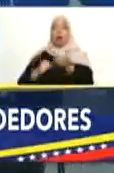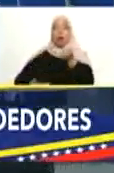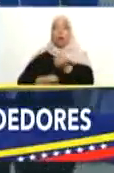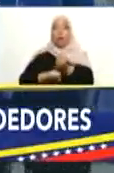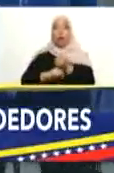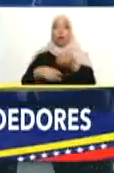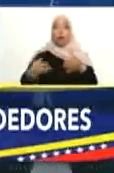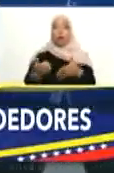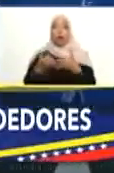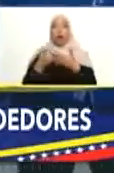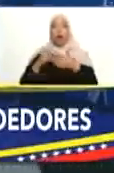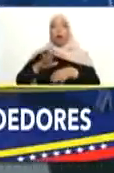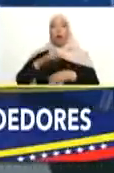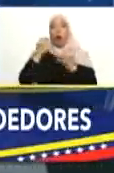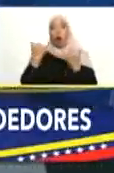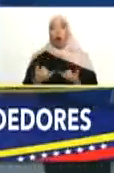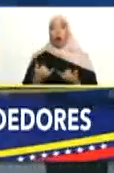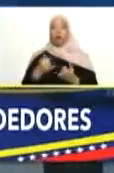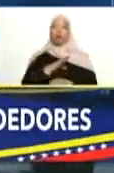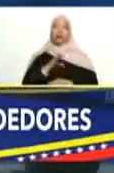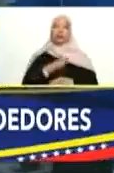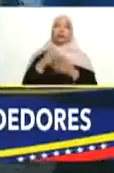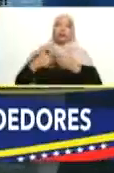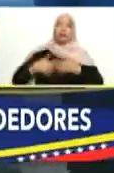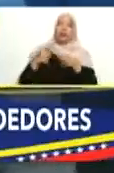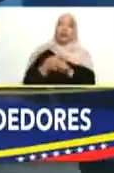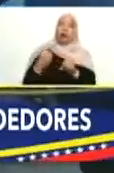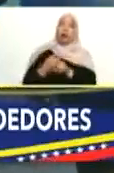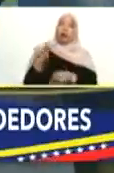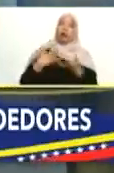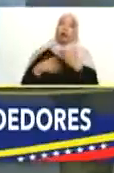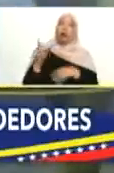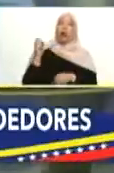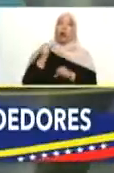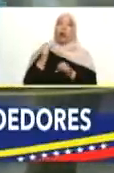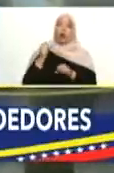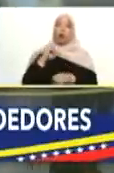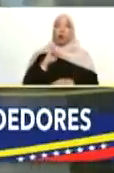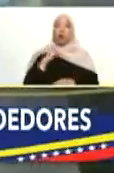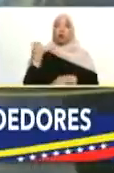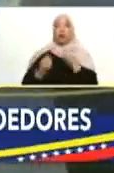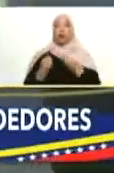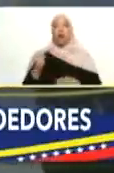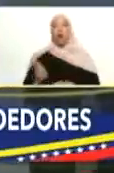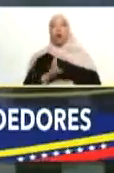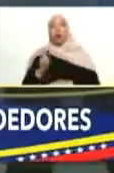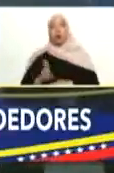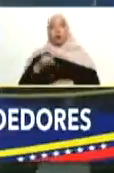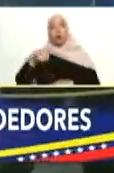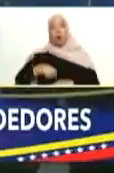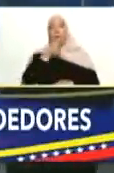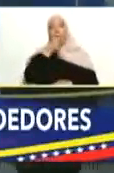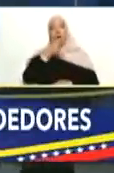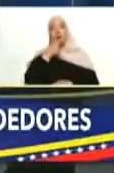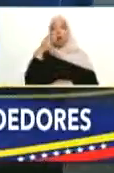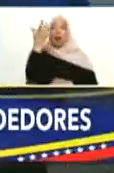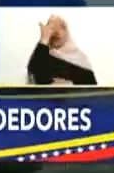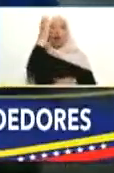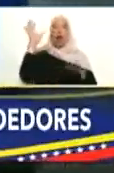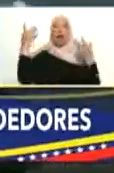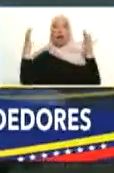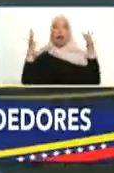ellos poder optar hoy y tener hoy estas herramientas de trabajo que han sido utilizadas en este maravilloso carnaval,